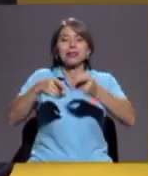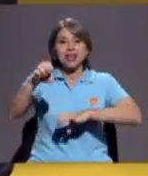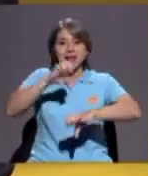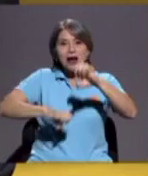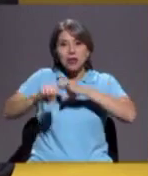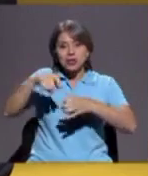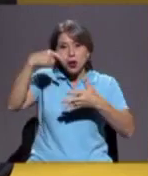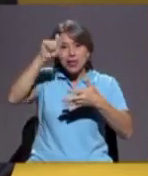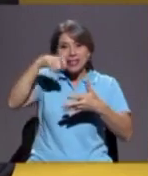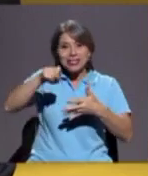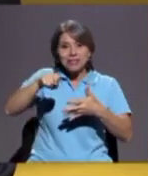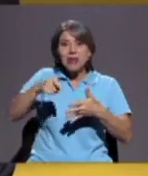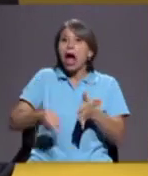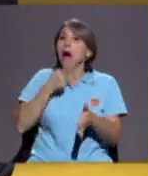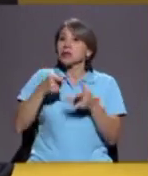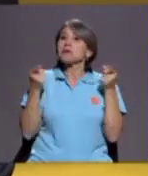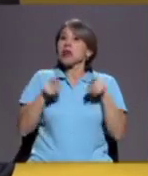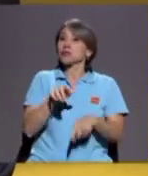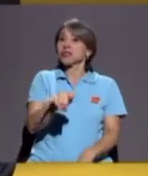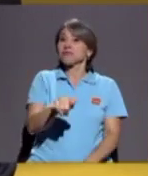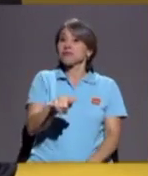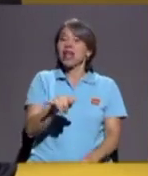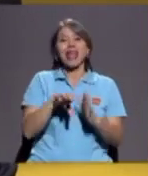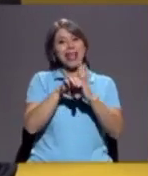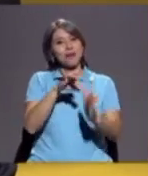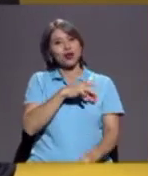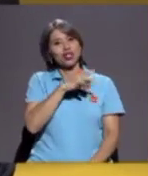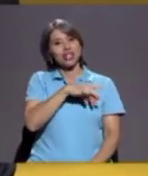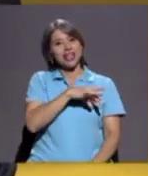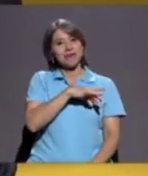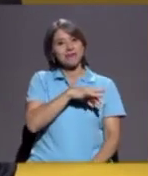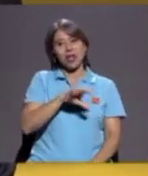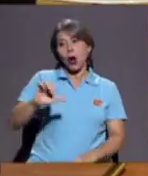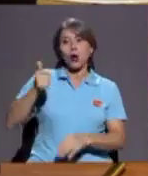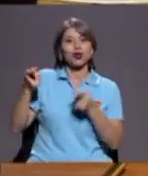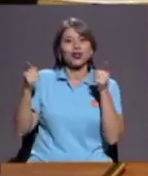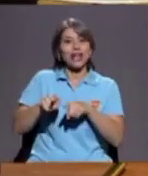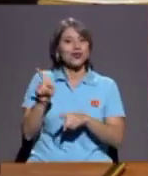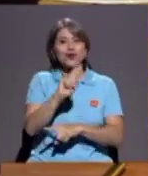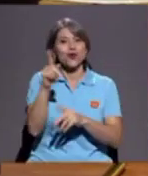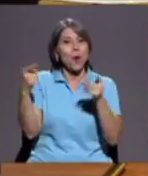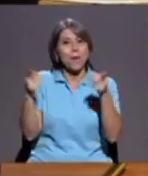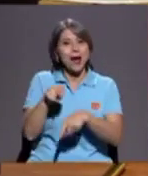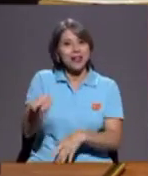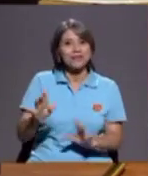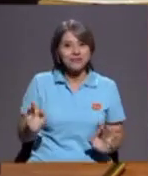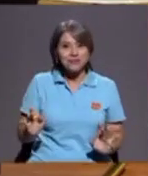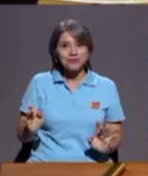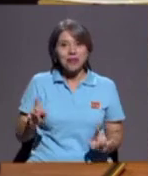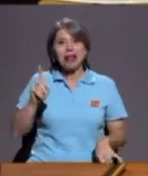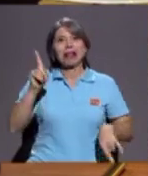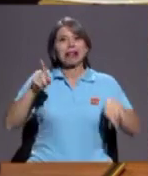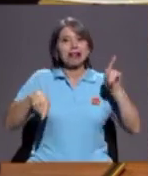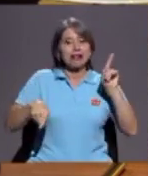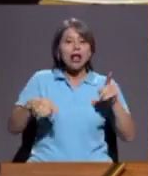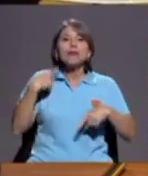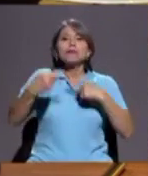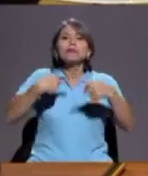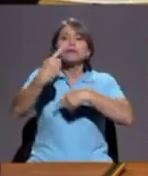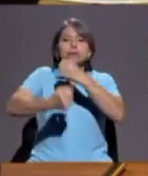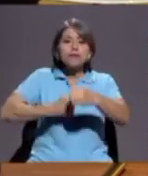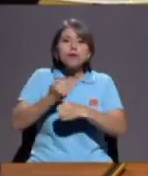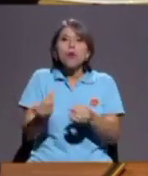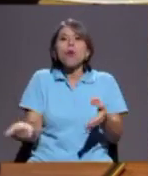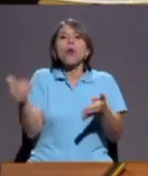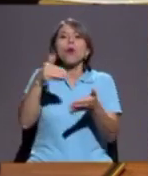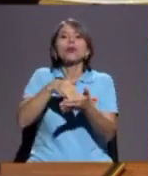casos así fue, como en Chile, por ejemplo, y en otros casos no fue, ¿verdad? Entonces, al cabo de los años, ¿verdad?, aparecen nuevamente los